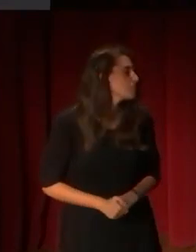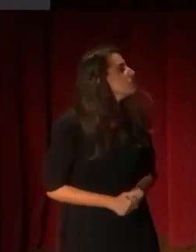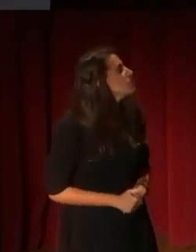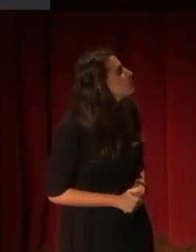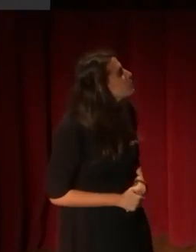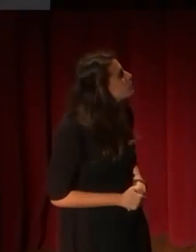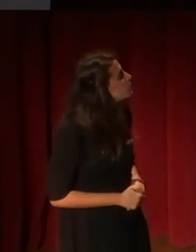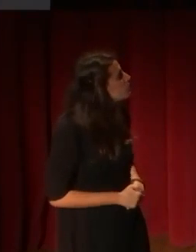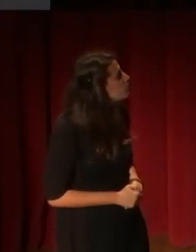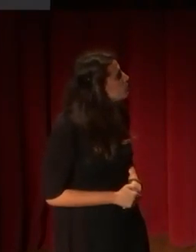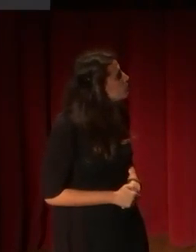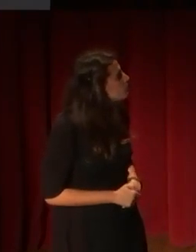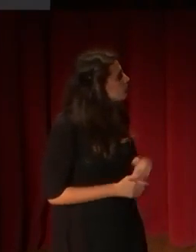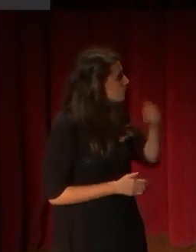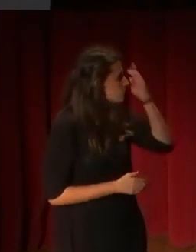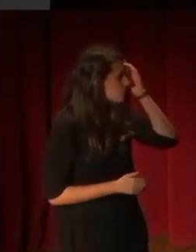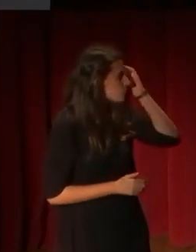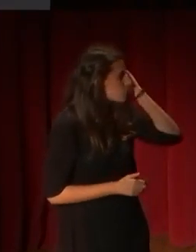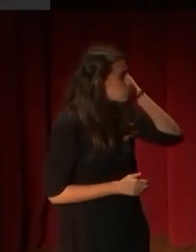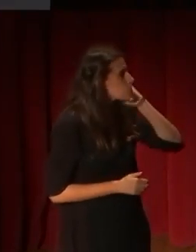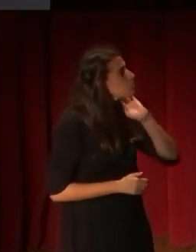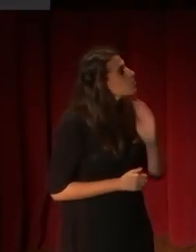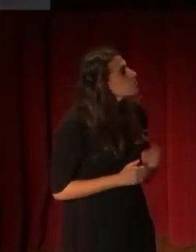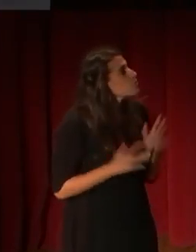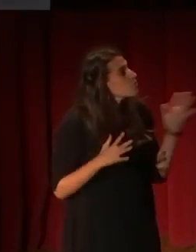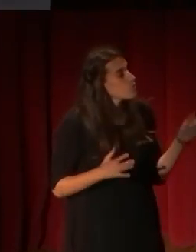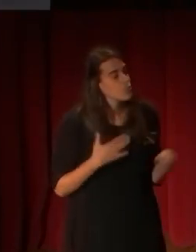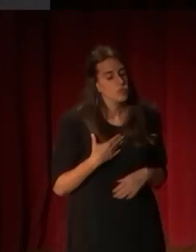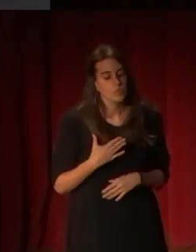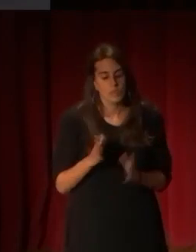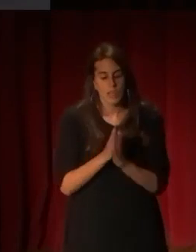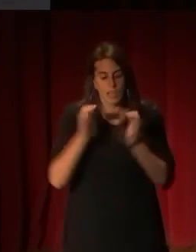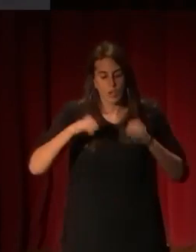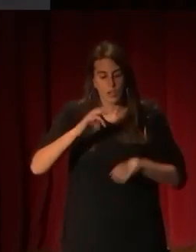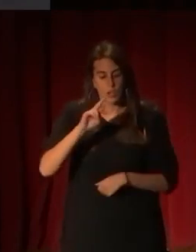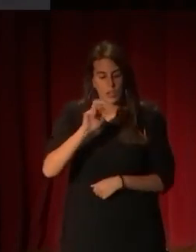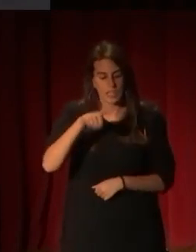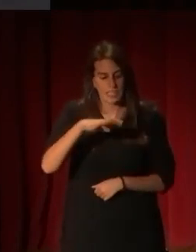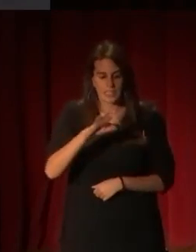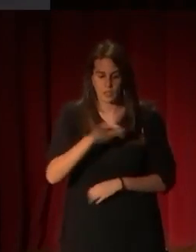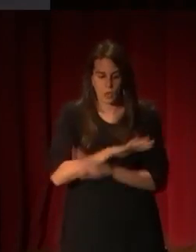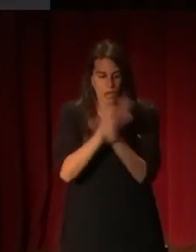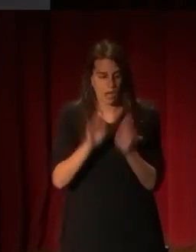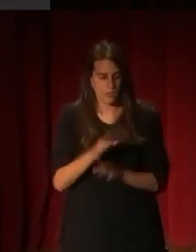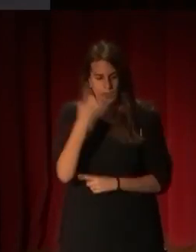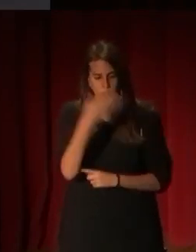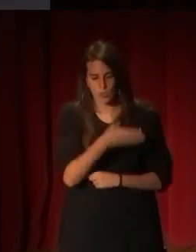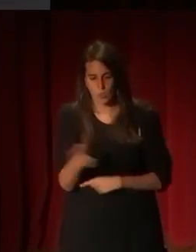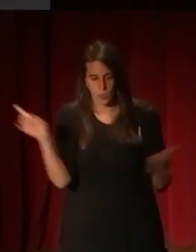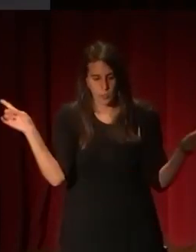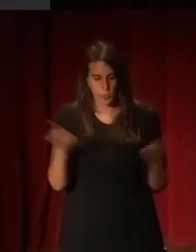tal y como indica casi del pocho el concilio de trento prohibió las corridas de toros y en